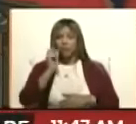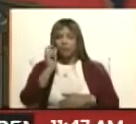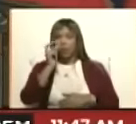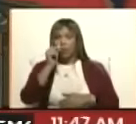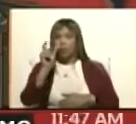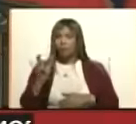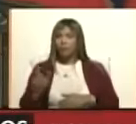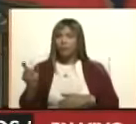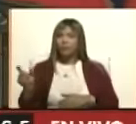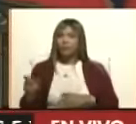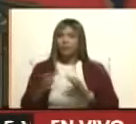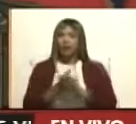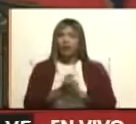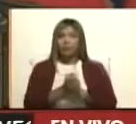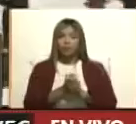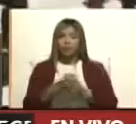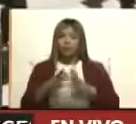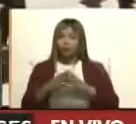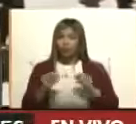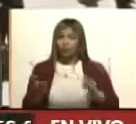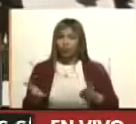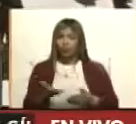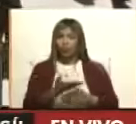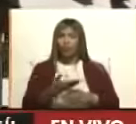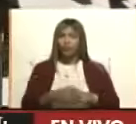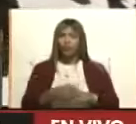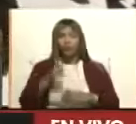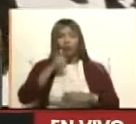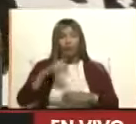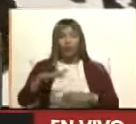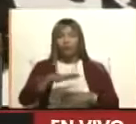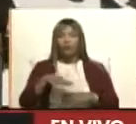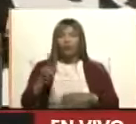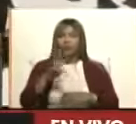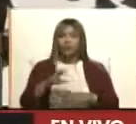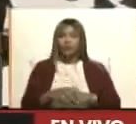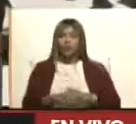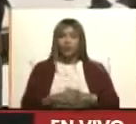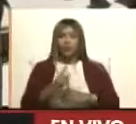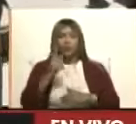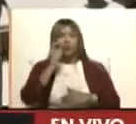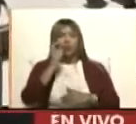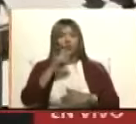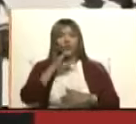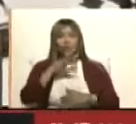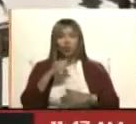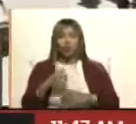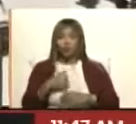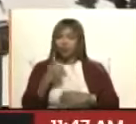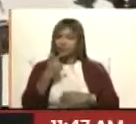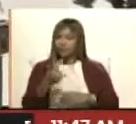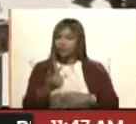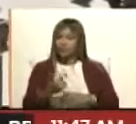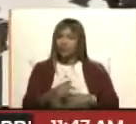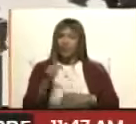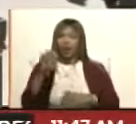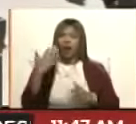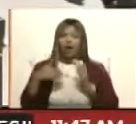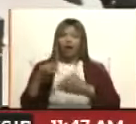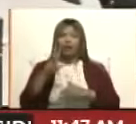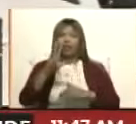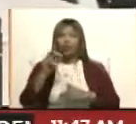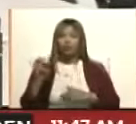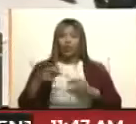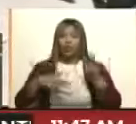amigos todos, amigas, pueblo de Venezuela. Un día histórico, le decía, hace